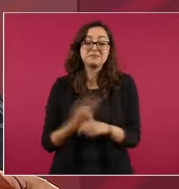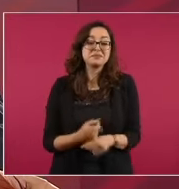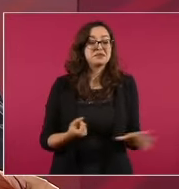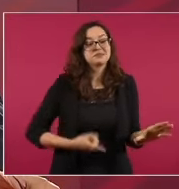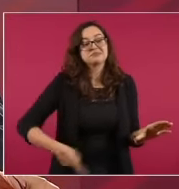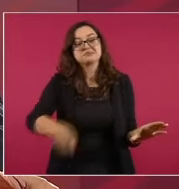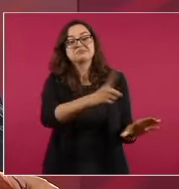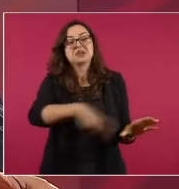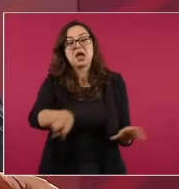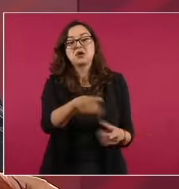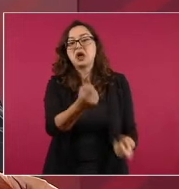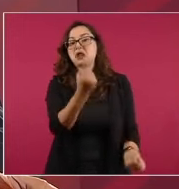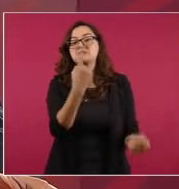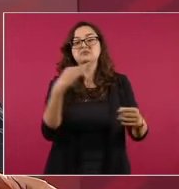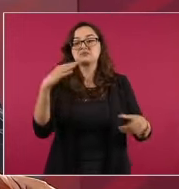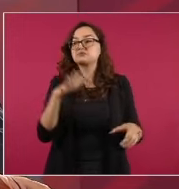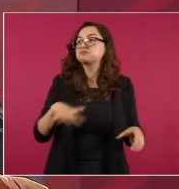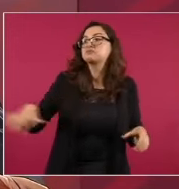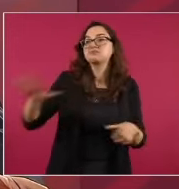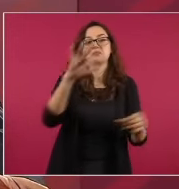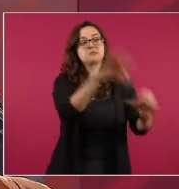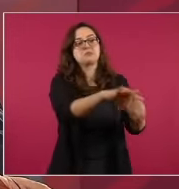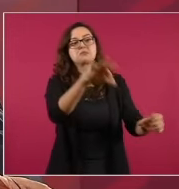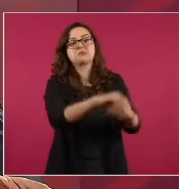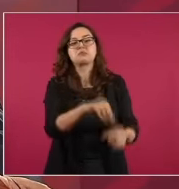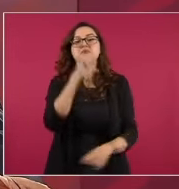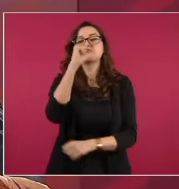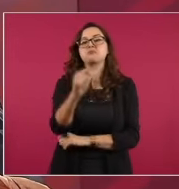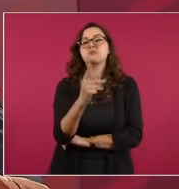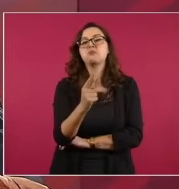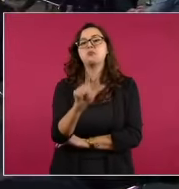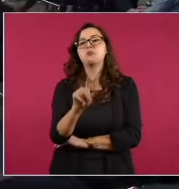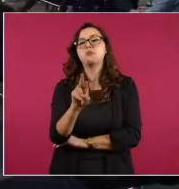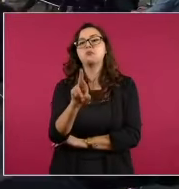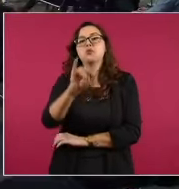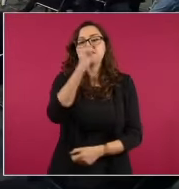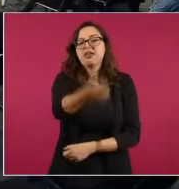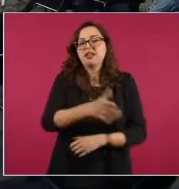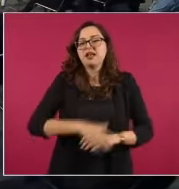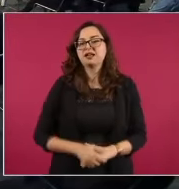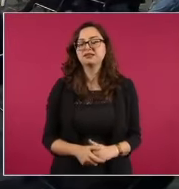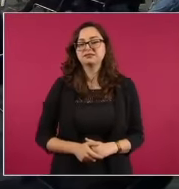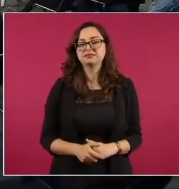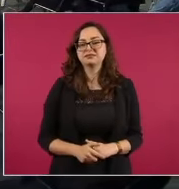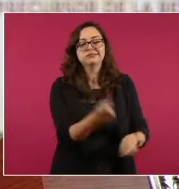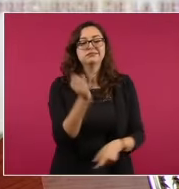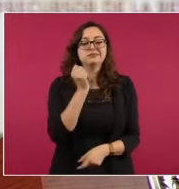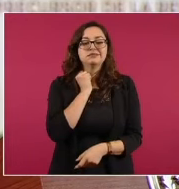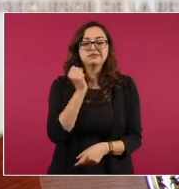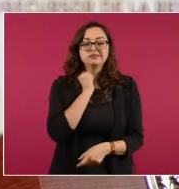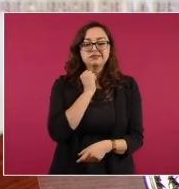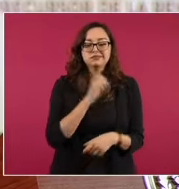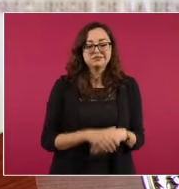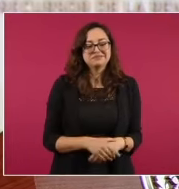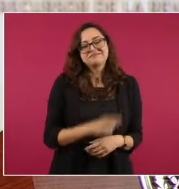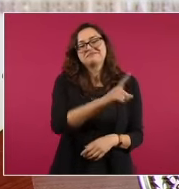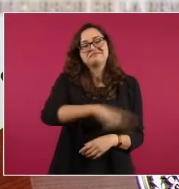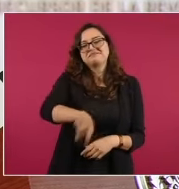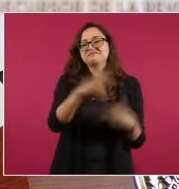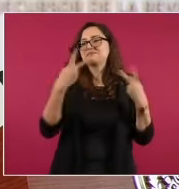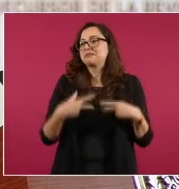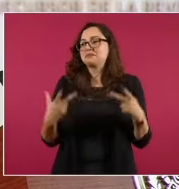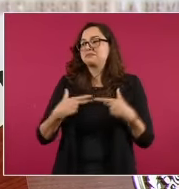manera directa, son plurinominales de lista. ¿Qué vínculos tienen con